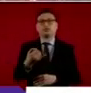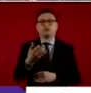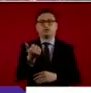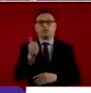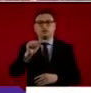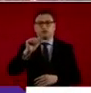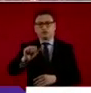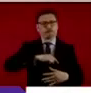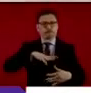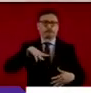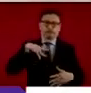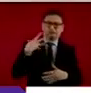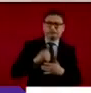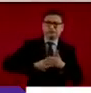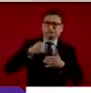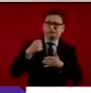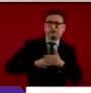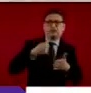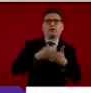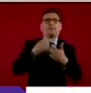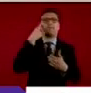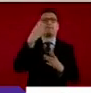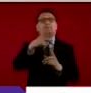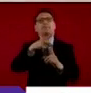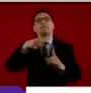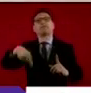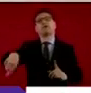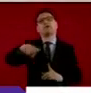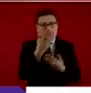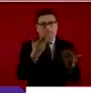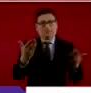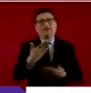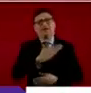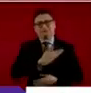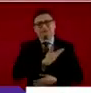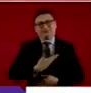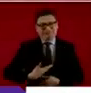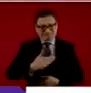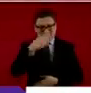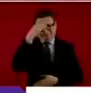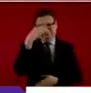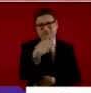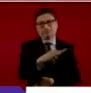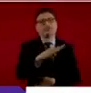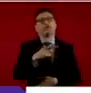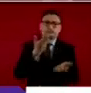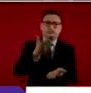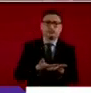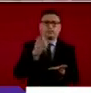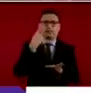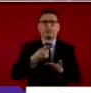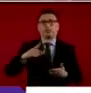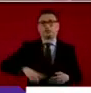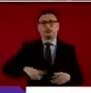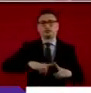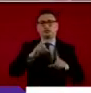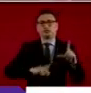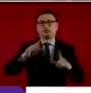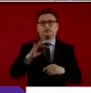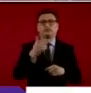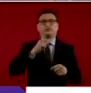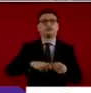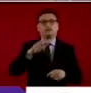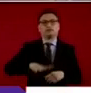busca incrementar las áreas de atención a las mujeres en los municipios y en los estados. La campaña Alas por el Cambio, cuyo